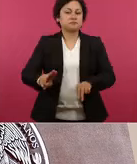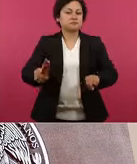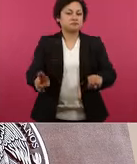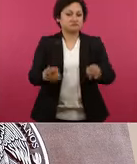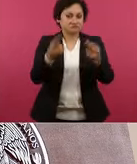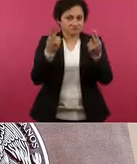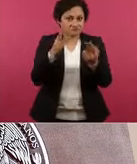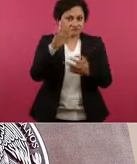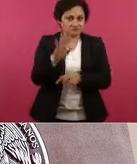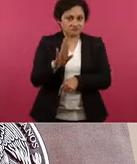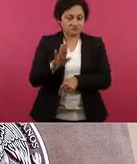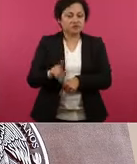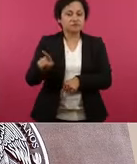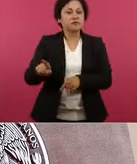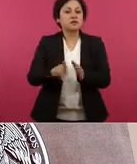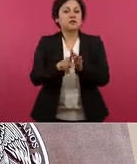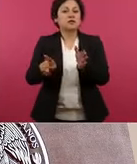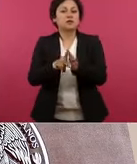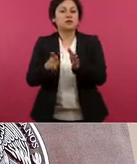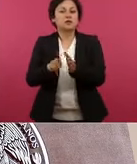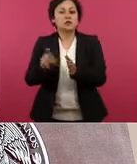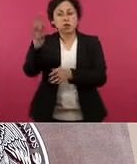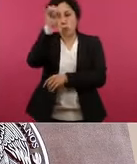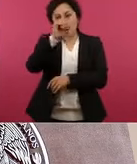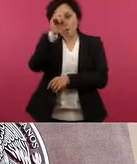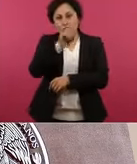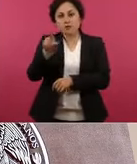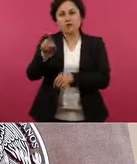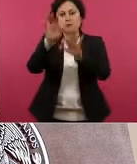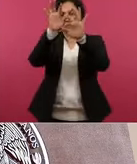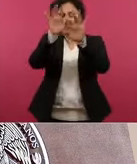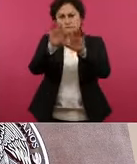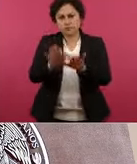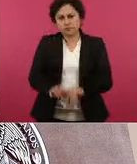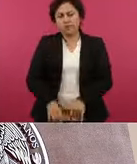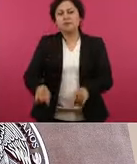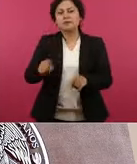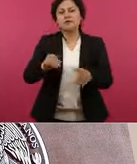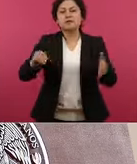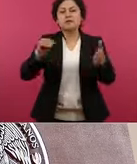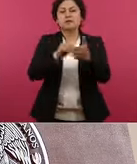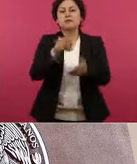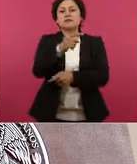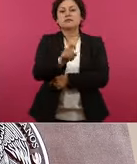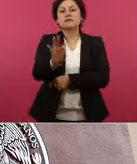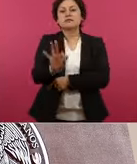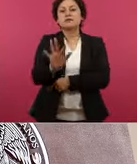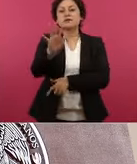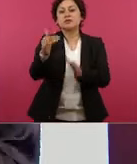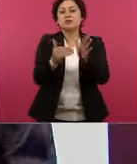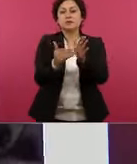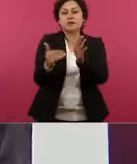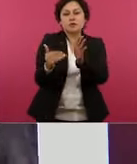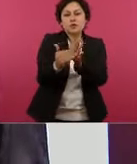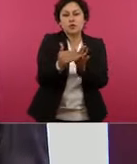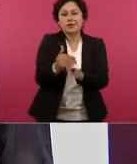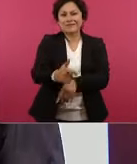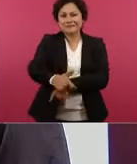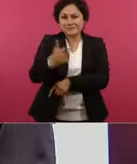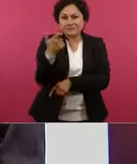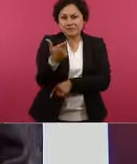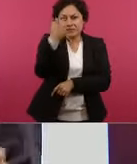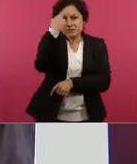Otra Opinión publicó una nota a 8 columnas titulada 145 millones de pesos para pintura, así con signos de